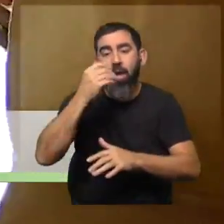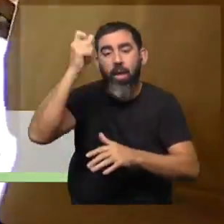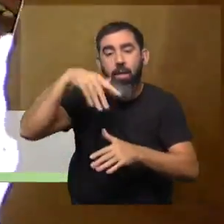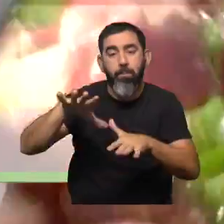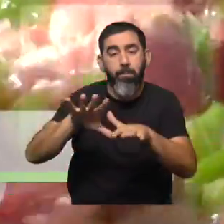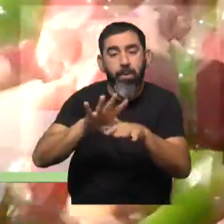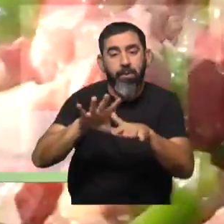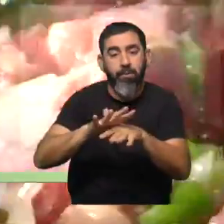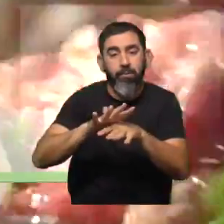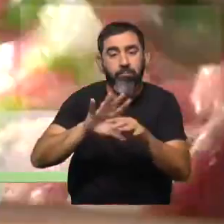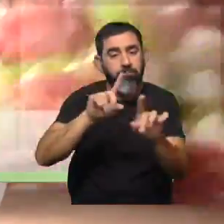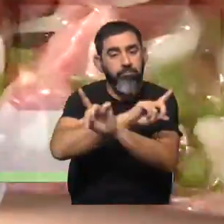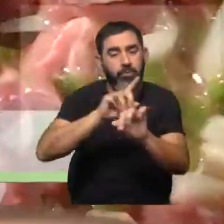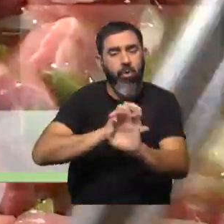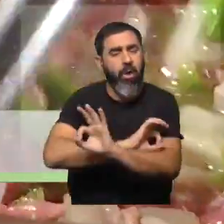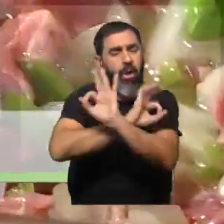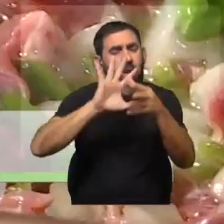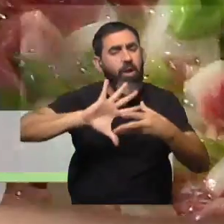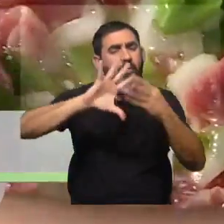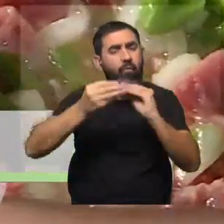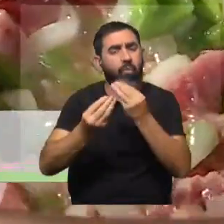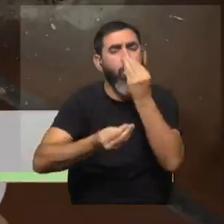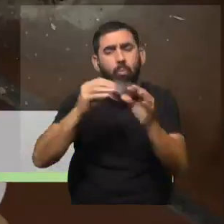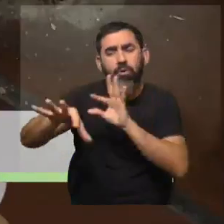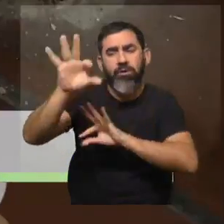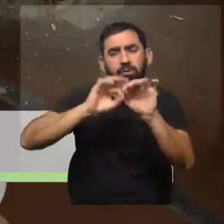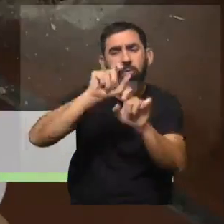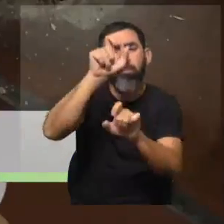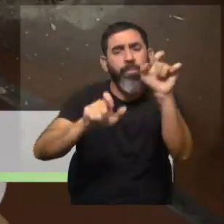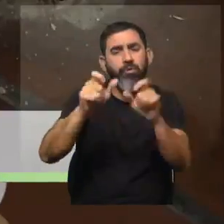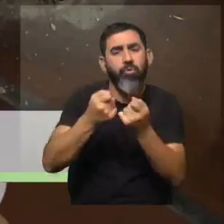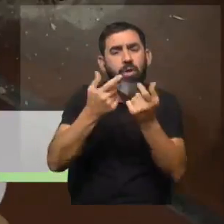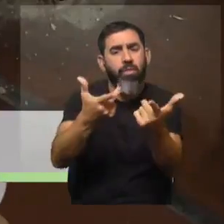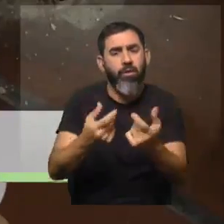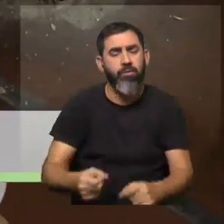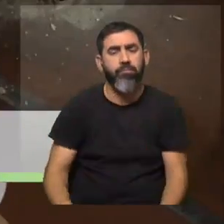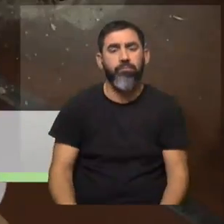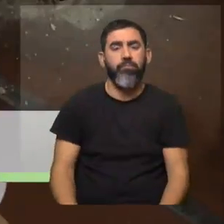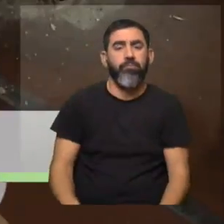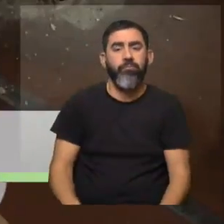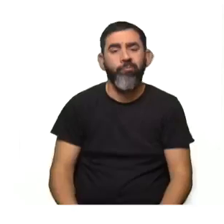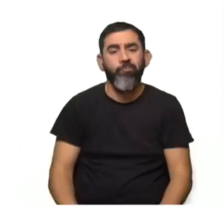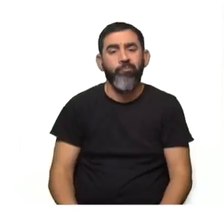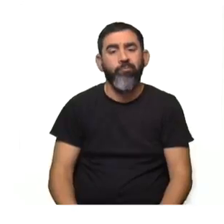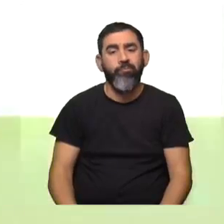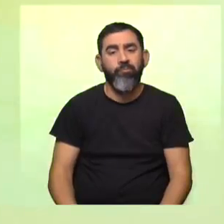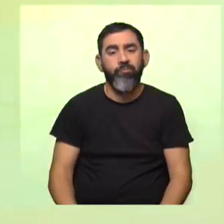mides y que no están claras las formas de selección de los beneficiados de este programa